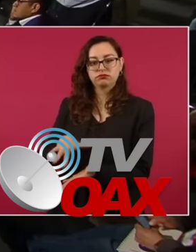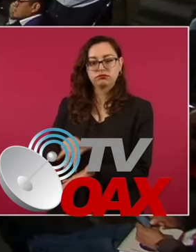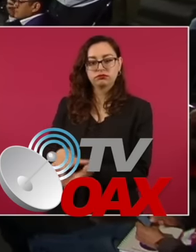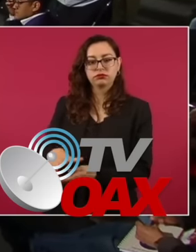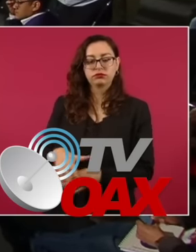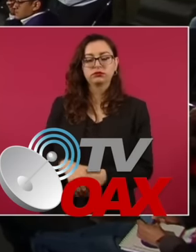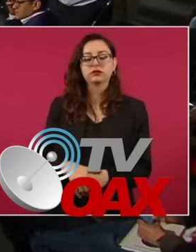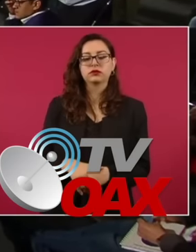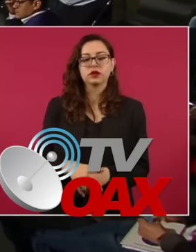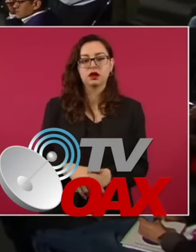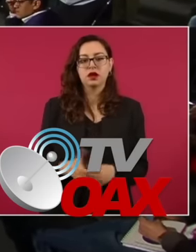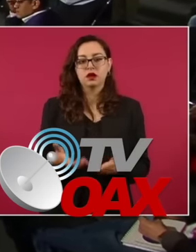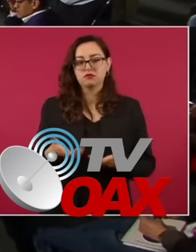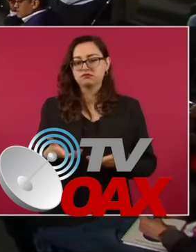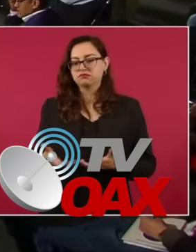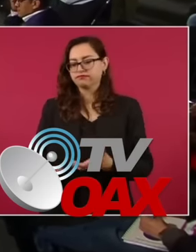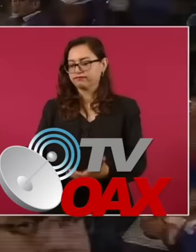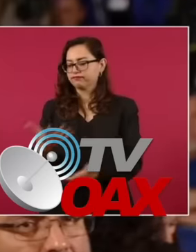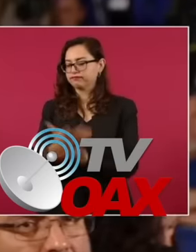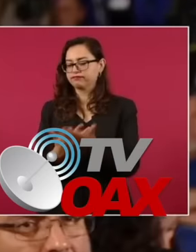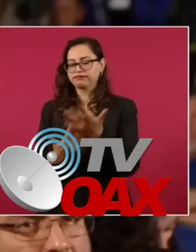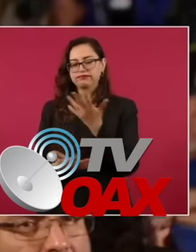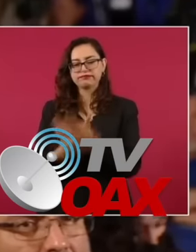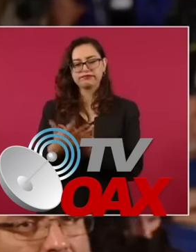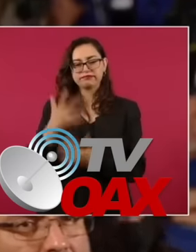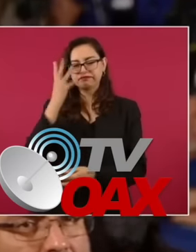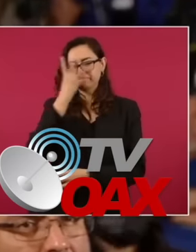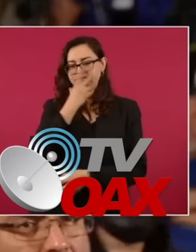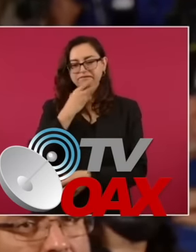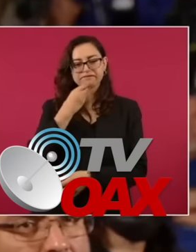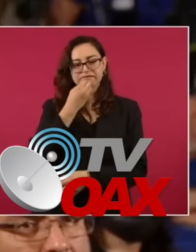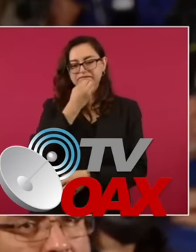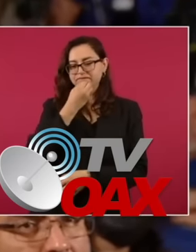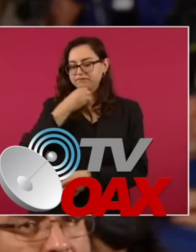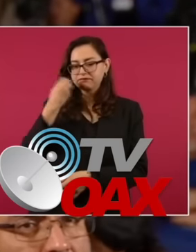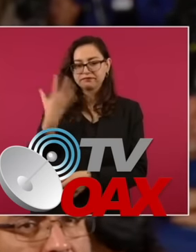caminos artesanales bellísimos. A ver si